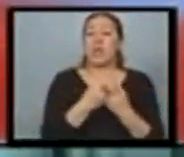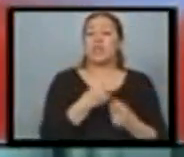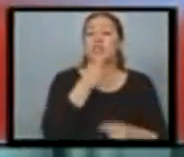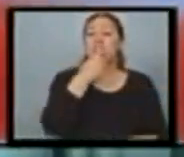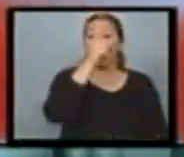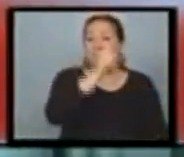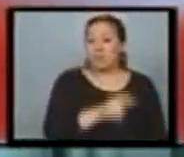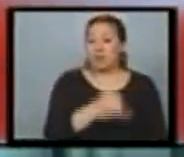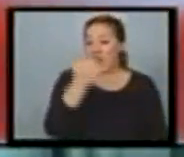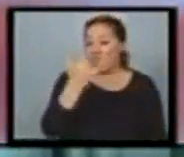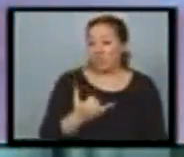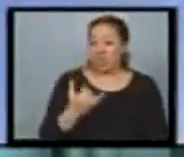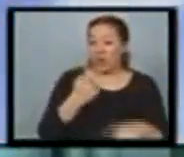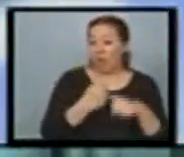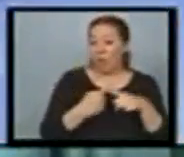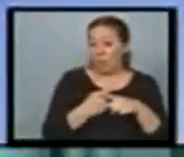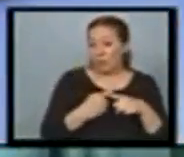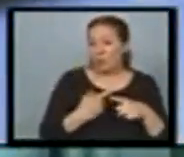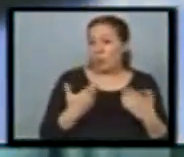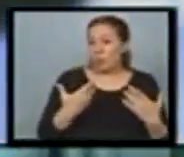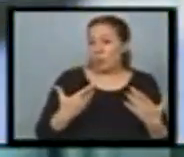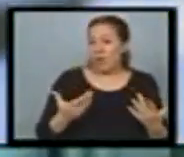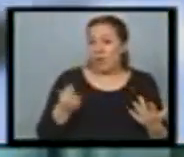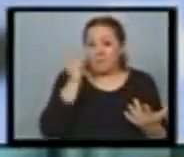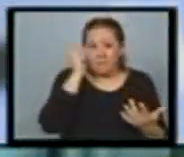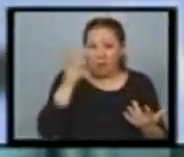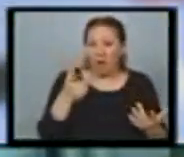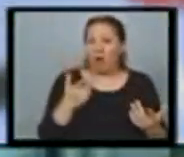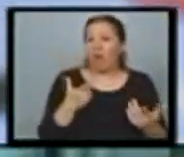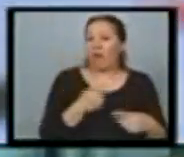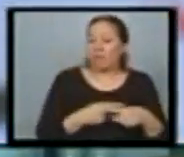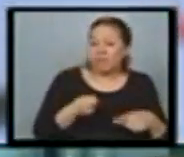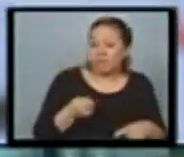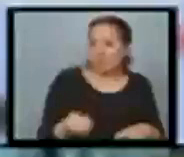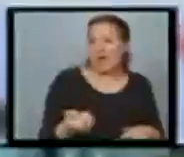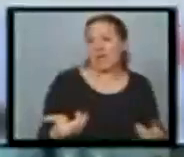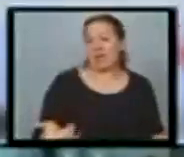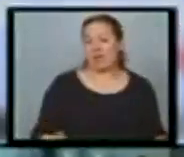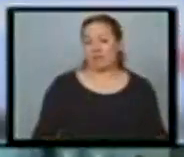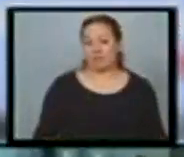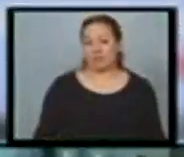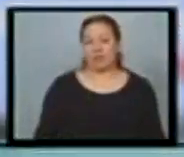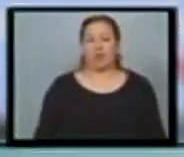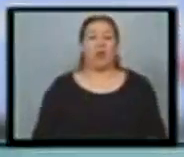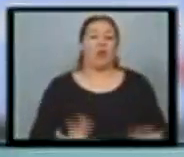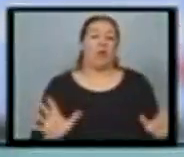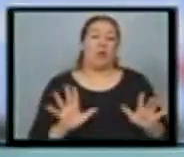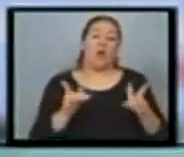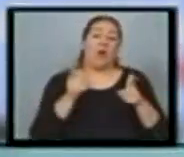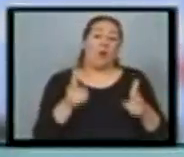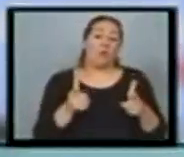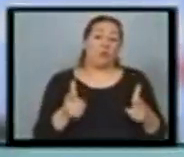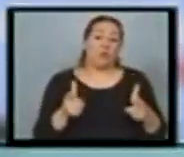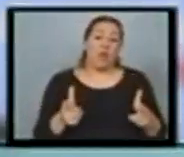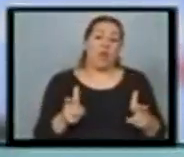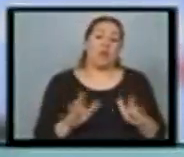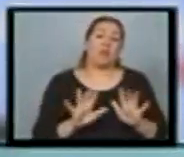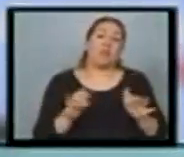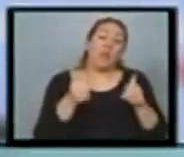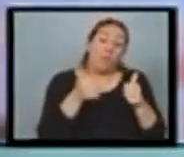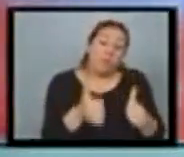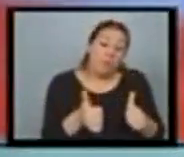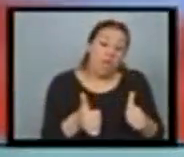está armada, todo se puede ir de las manos y terminar muy mal. Bueno, afortunadamente todo terminó muy